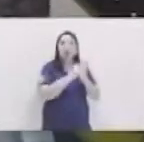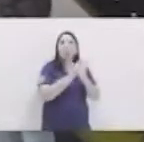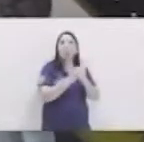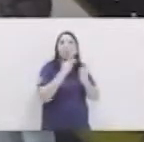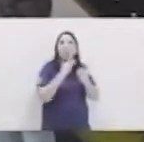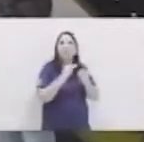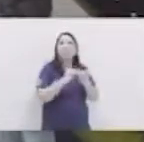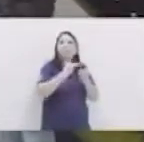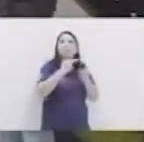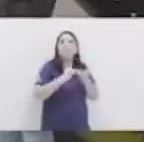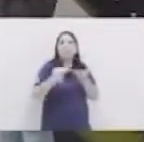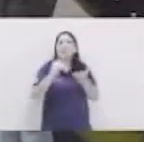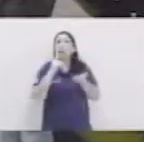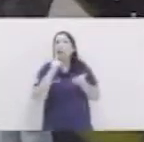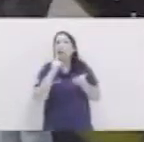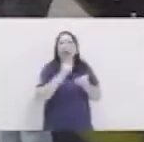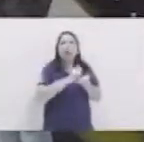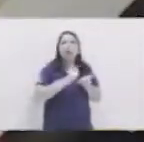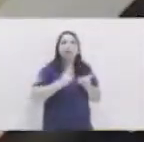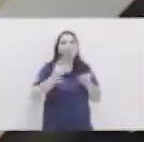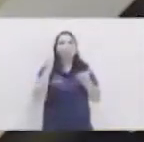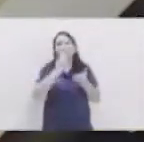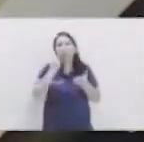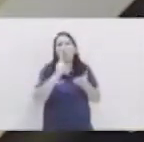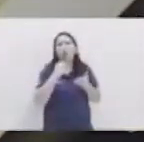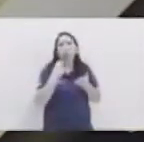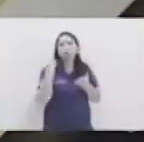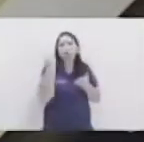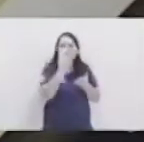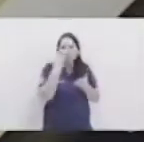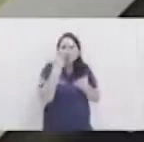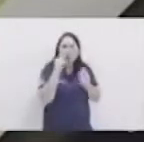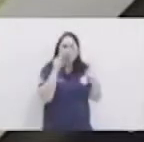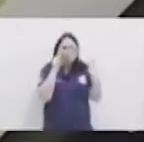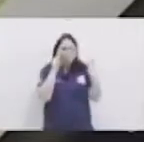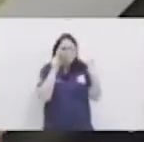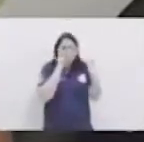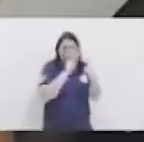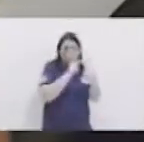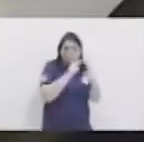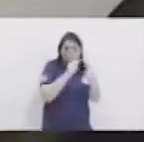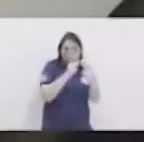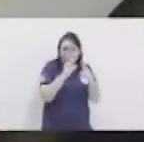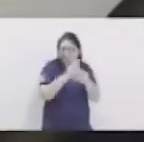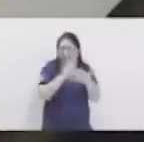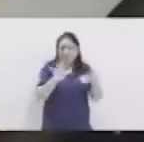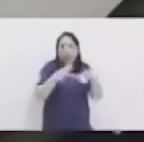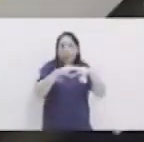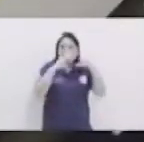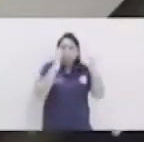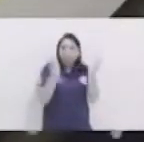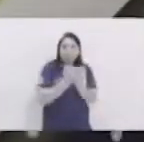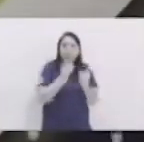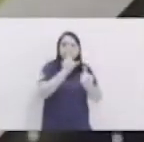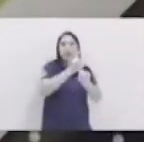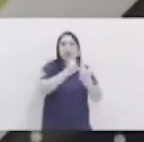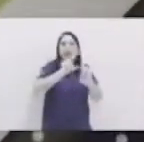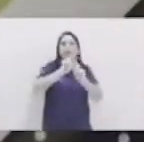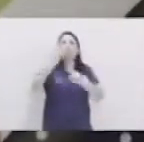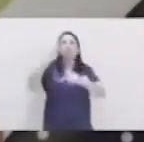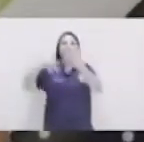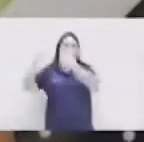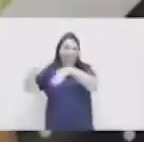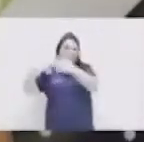para que sea dedicado, por ejemplo, vemos poemas que sí tienen su autor porque va dedicado, ellos están pensando en alguien